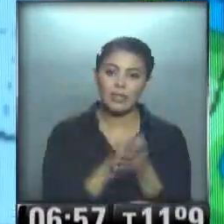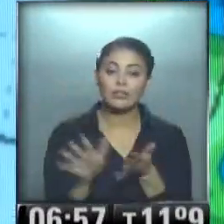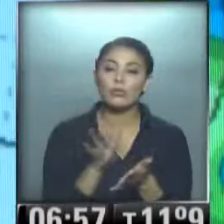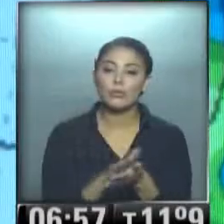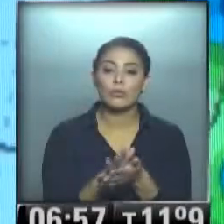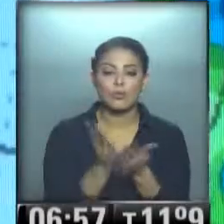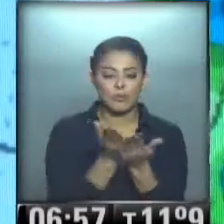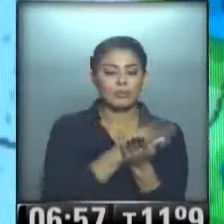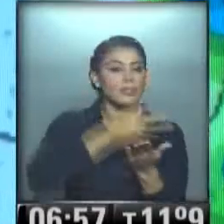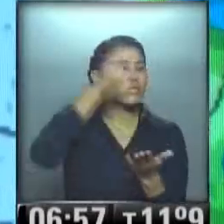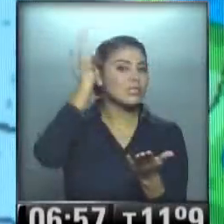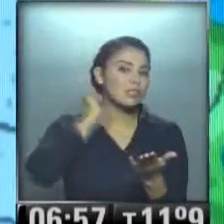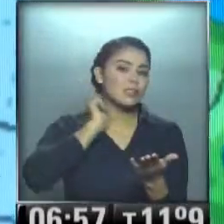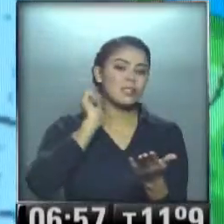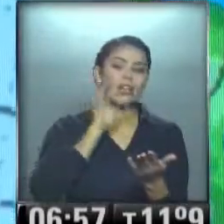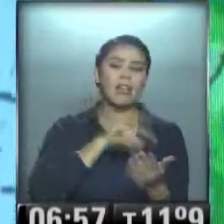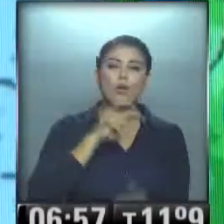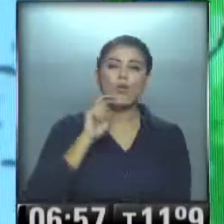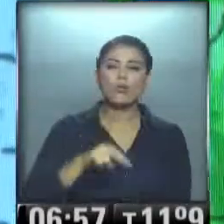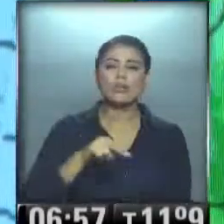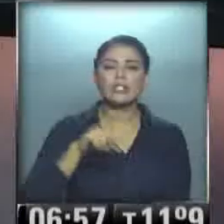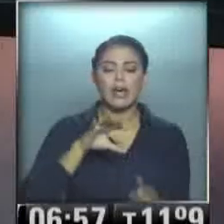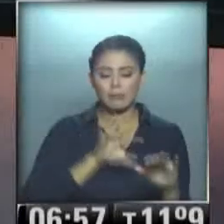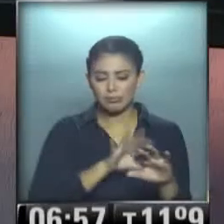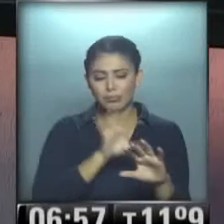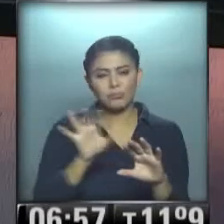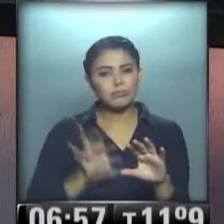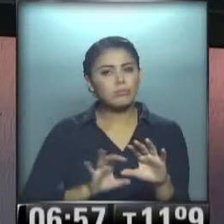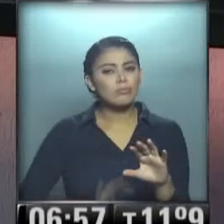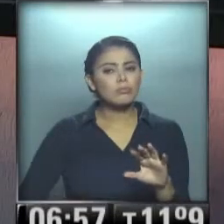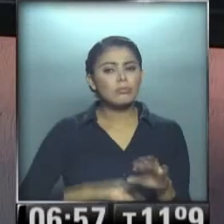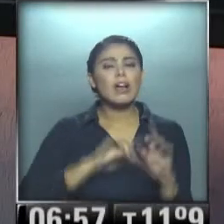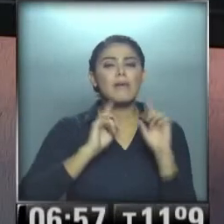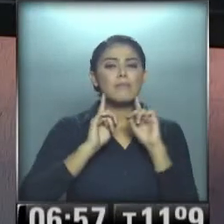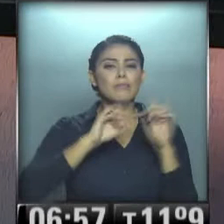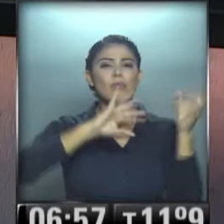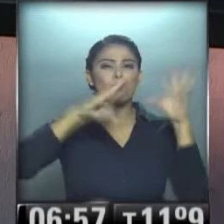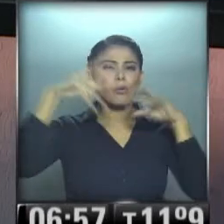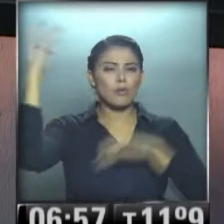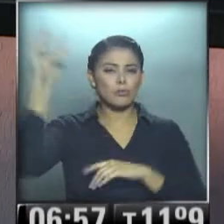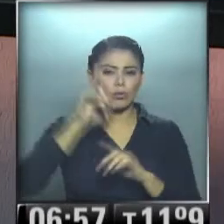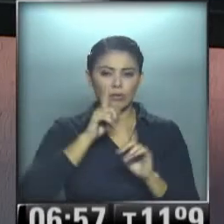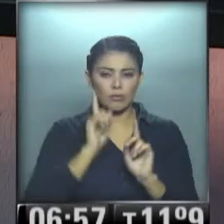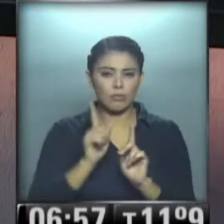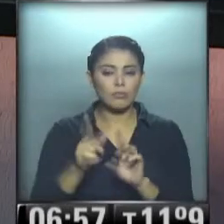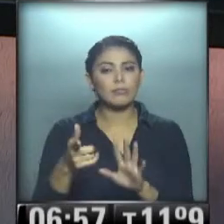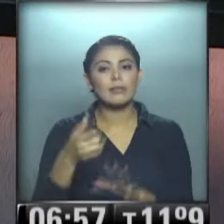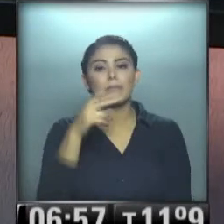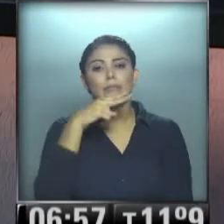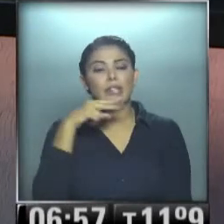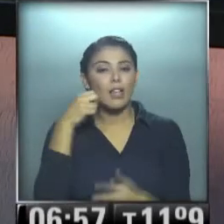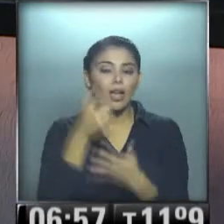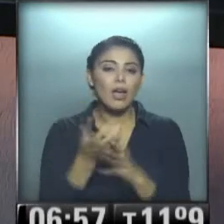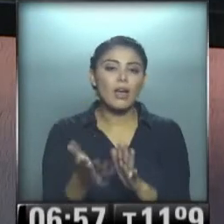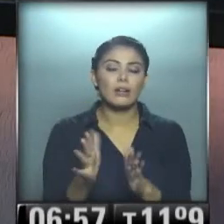área cordillerana de Neuquén, del centro y sur de la Patagonia, un nuevo sistema de mal tiempo se va a estar acercando hacia final de la semana. Así